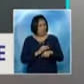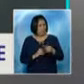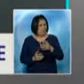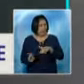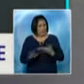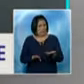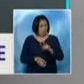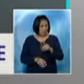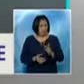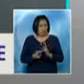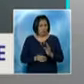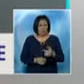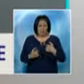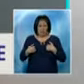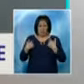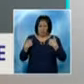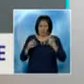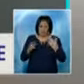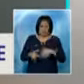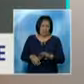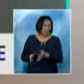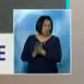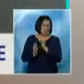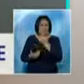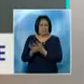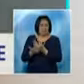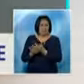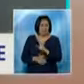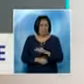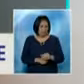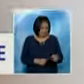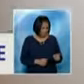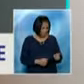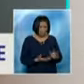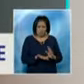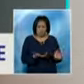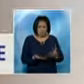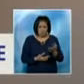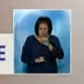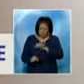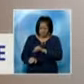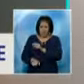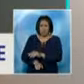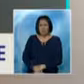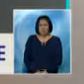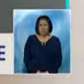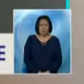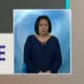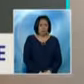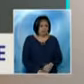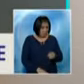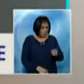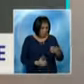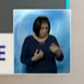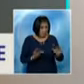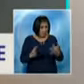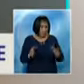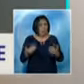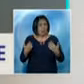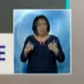señora? Yo te pedí para la cama. ¿Cómo te has pedido? ¿No tienes accidente? Sí. Gracias, ¿eh?